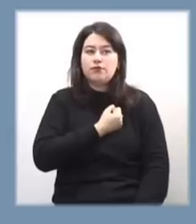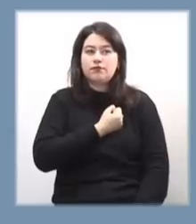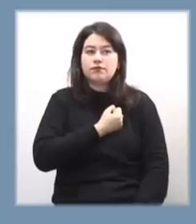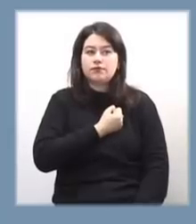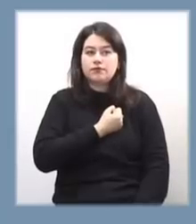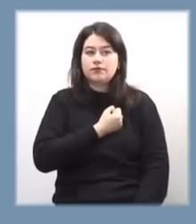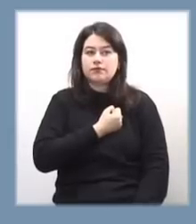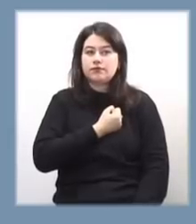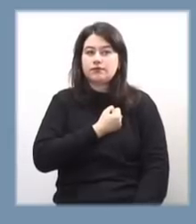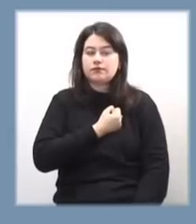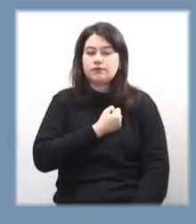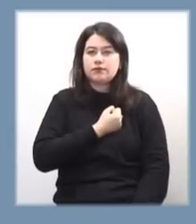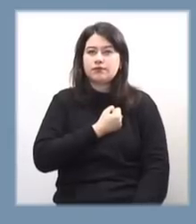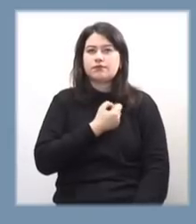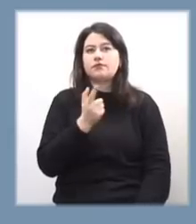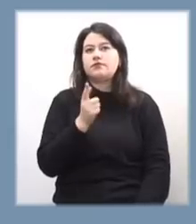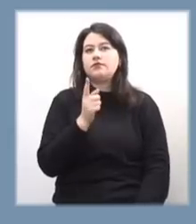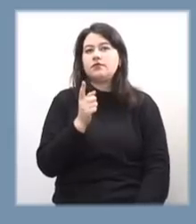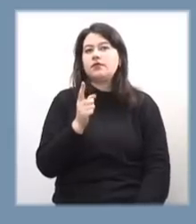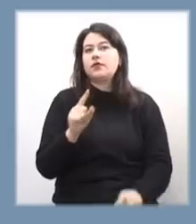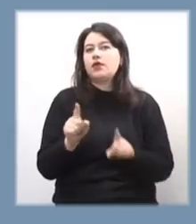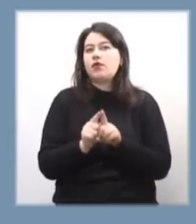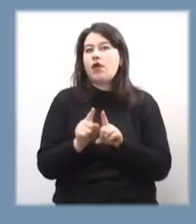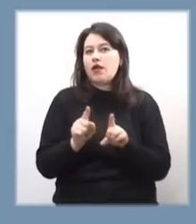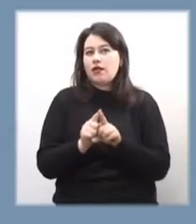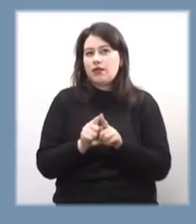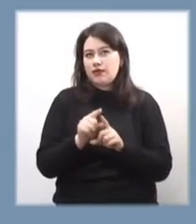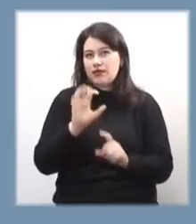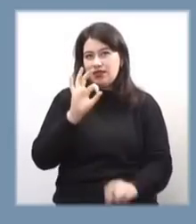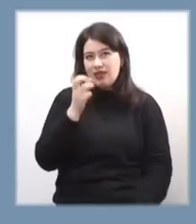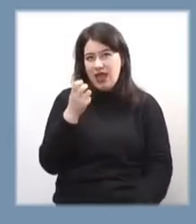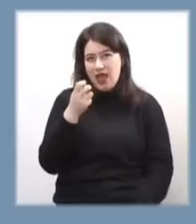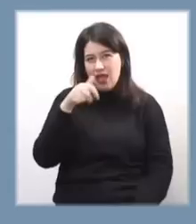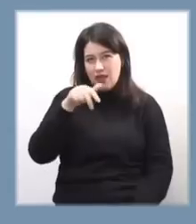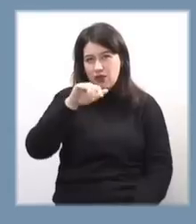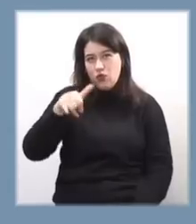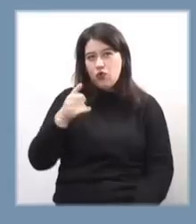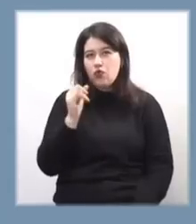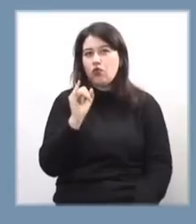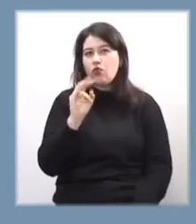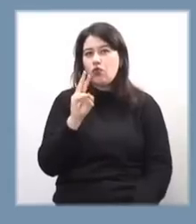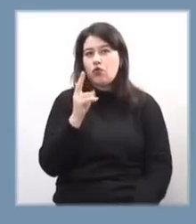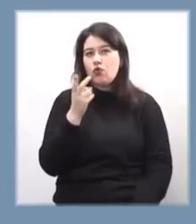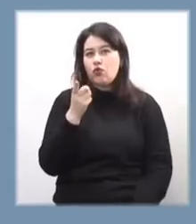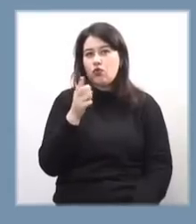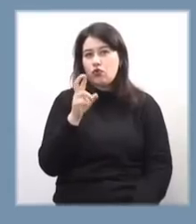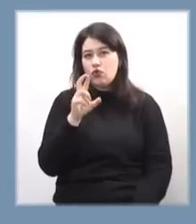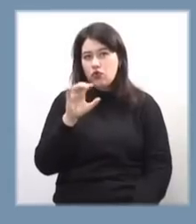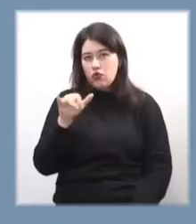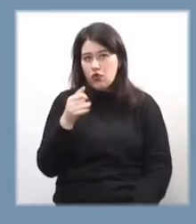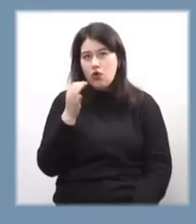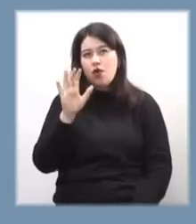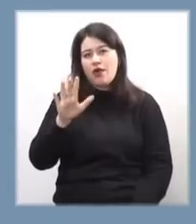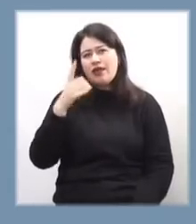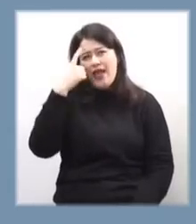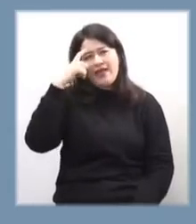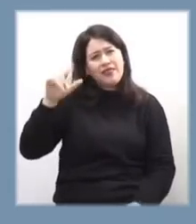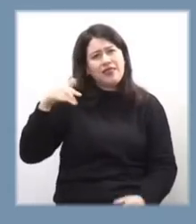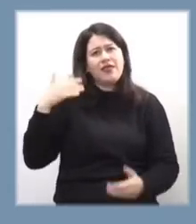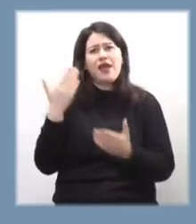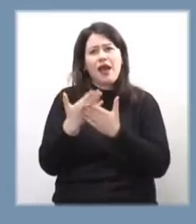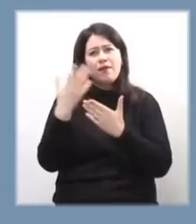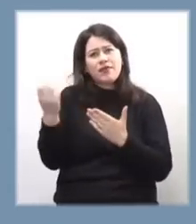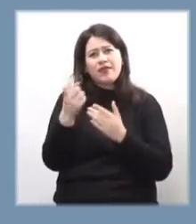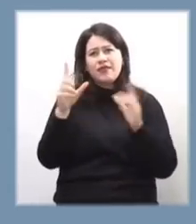Una cara nueva, como el doctor Sanjurjo, en una iniciativa sumamente importante como